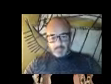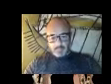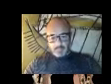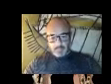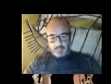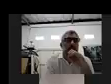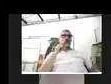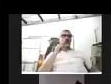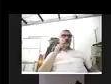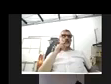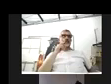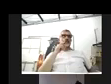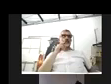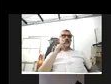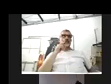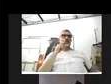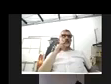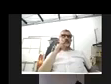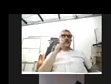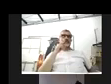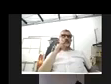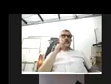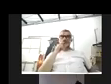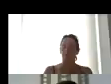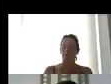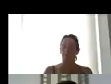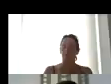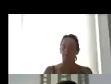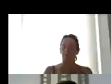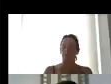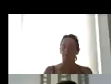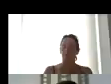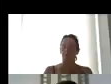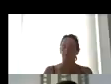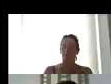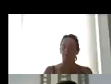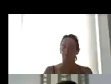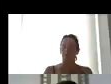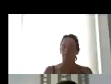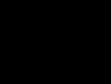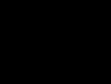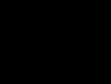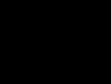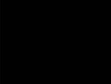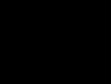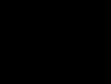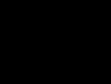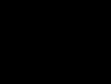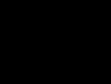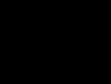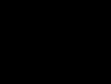una proyección, un deseo de a cuál bienal desean ser parte, en